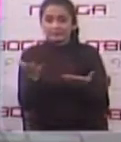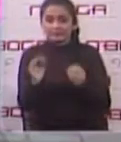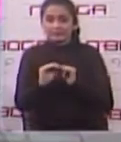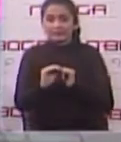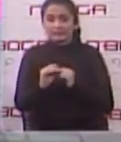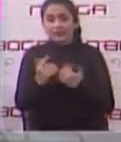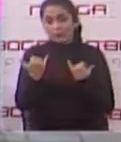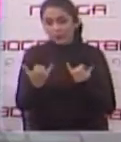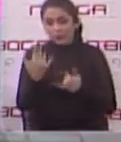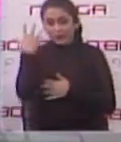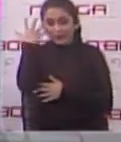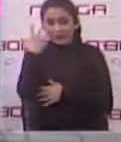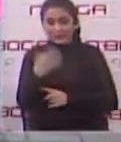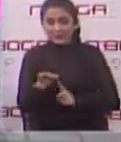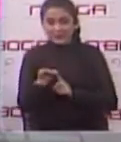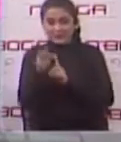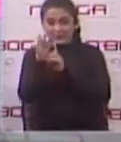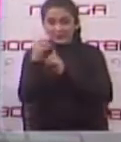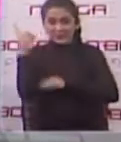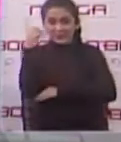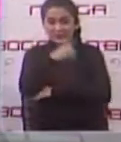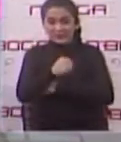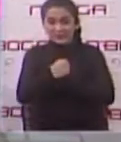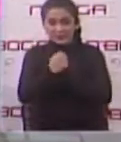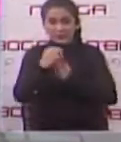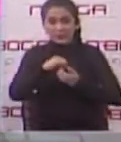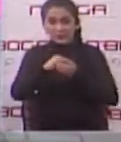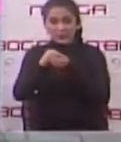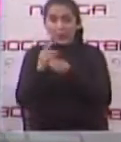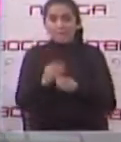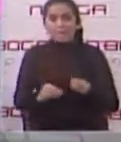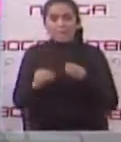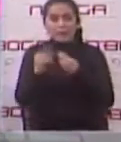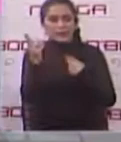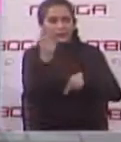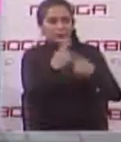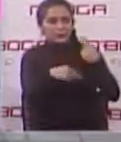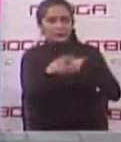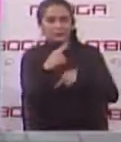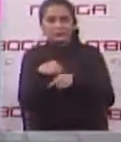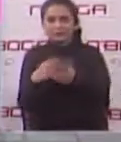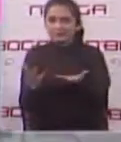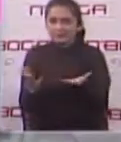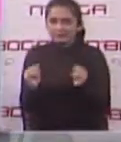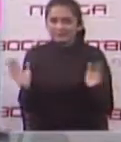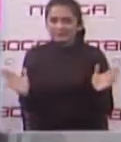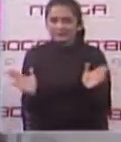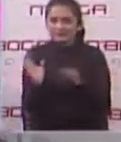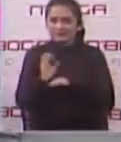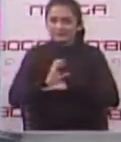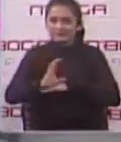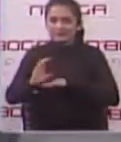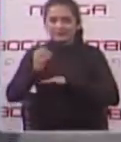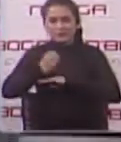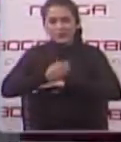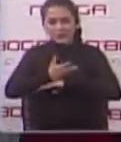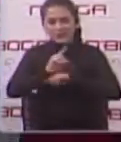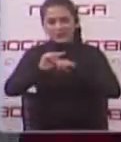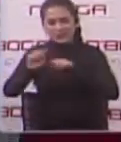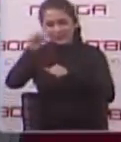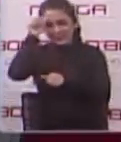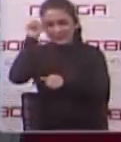San Valentín, como ahora, donde el comercio aumenta. Esos tips son muy importantes para que ustedes los puedan